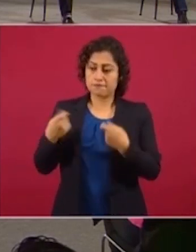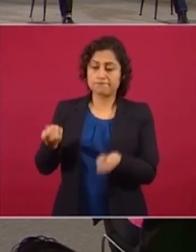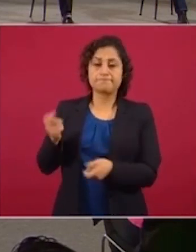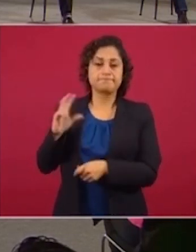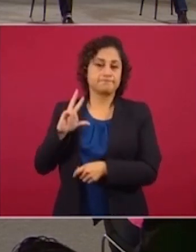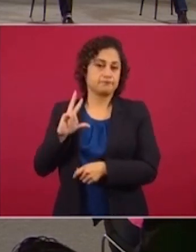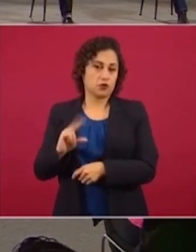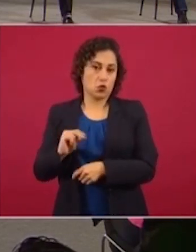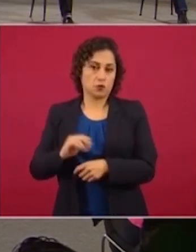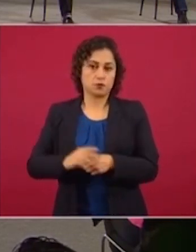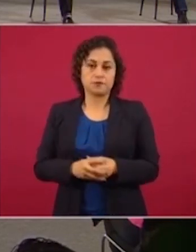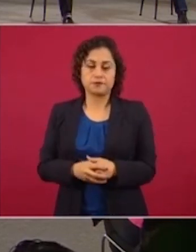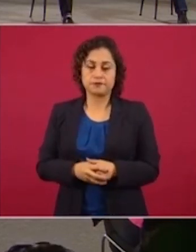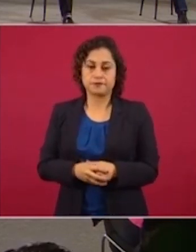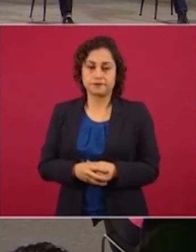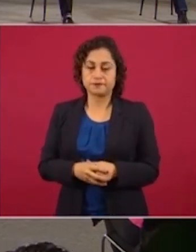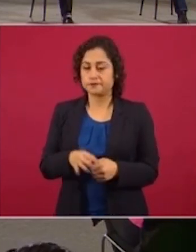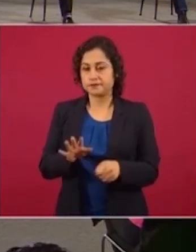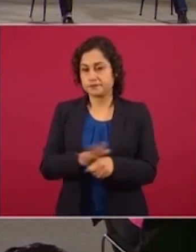Y es porque cada